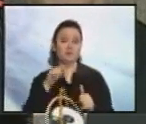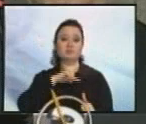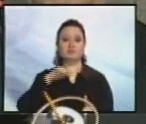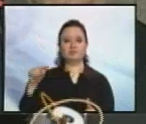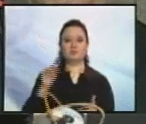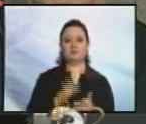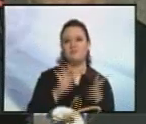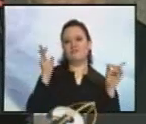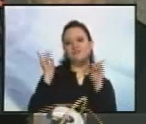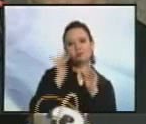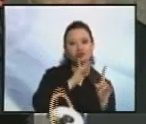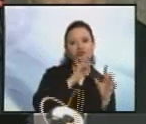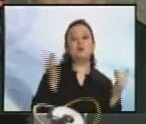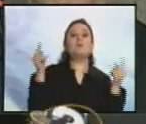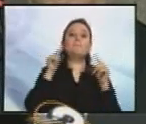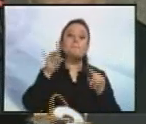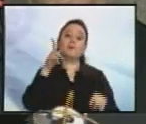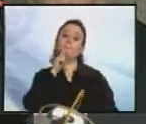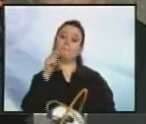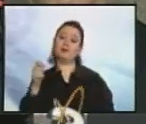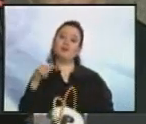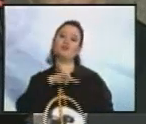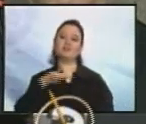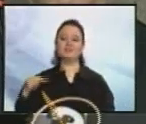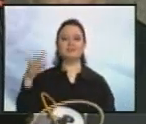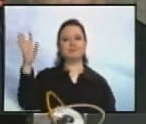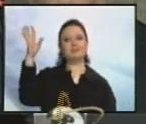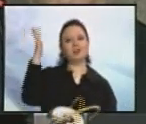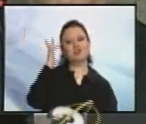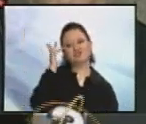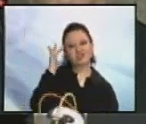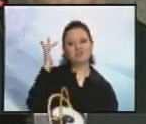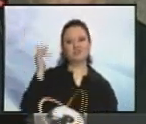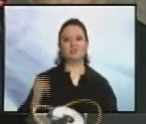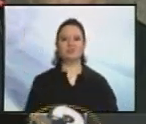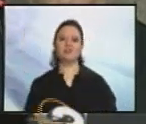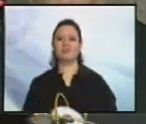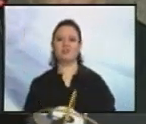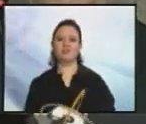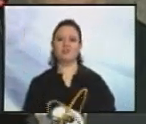noticioso, pero mejor es ser juicioso.